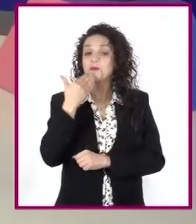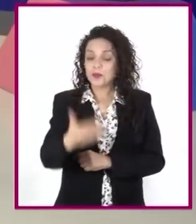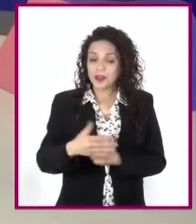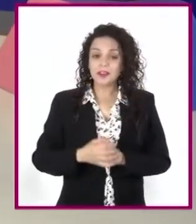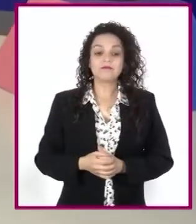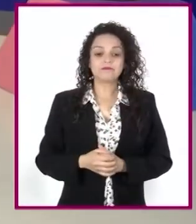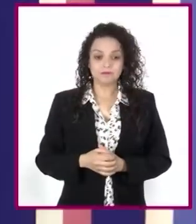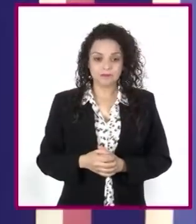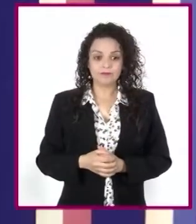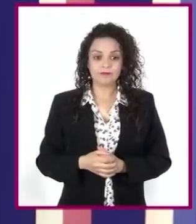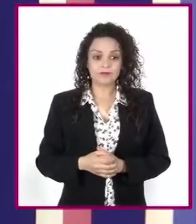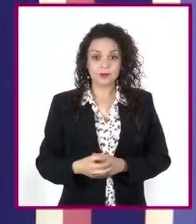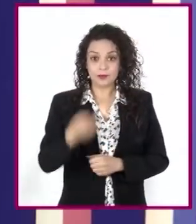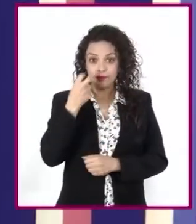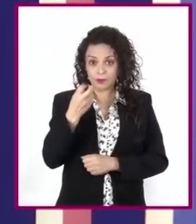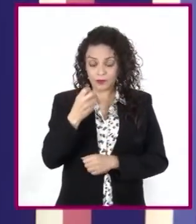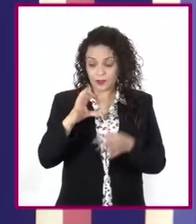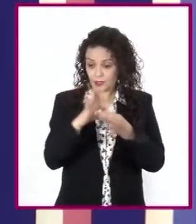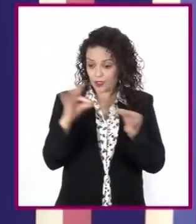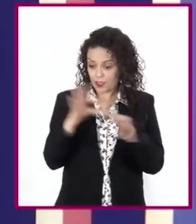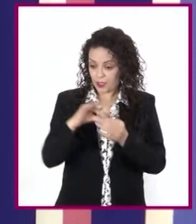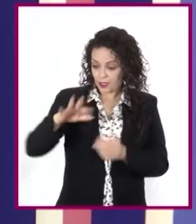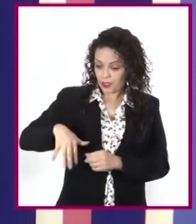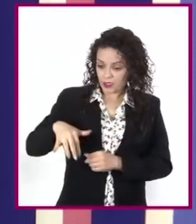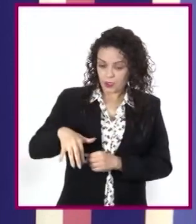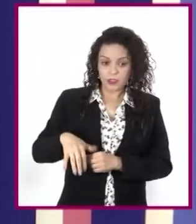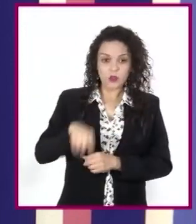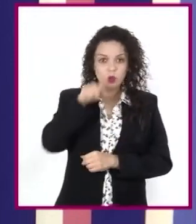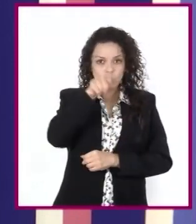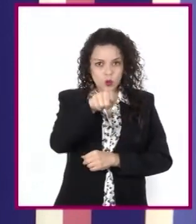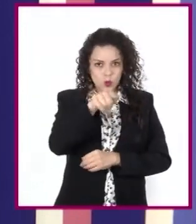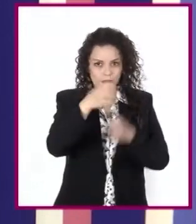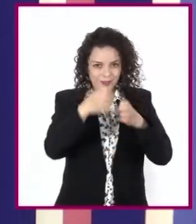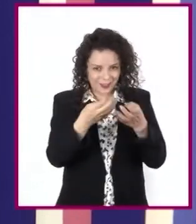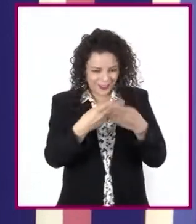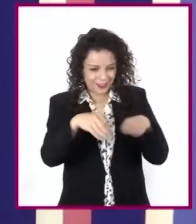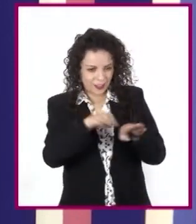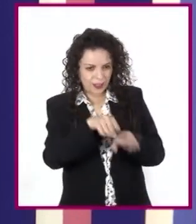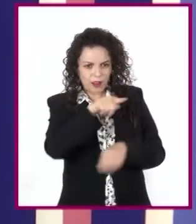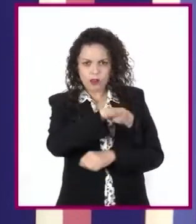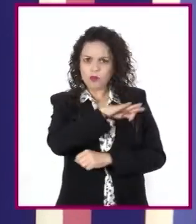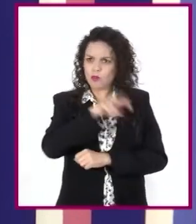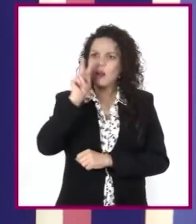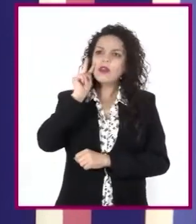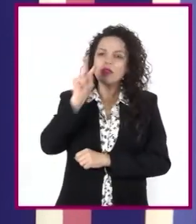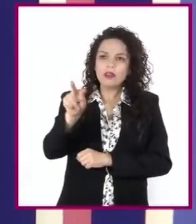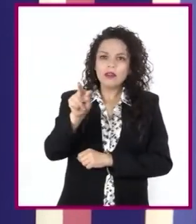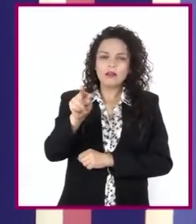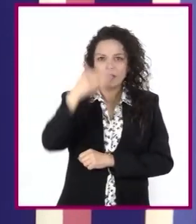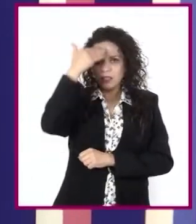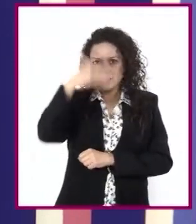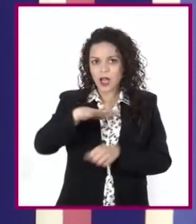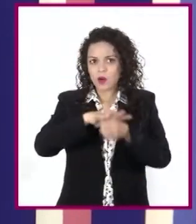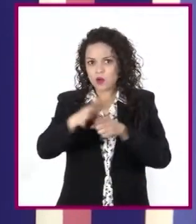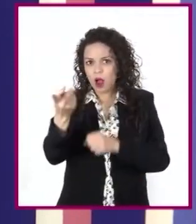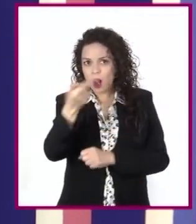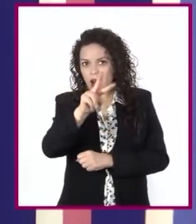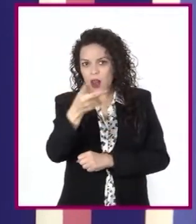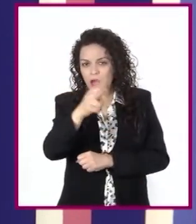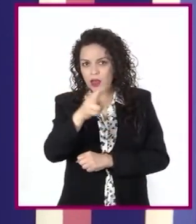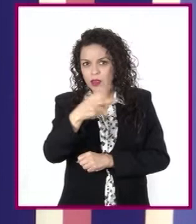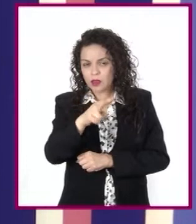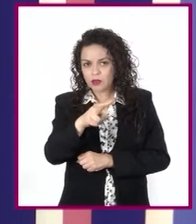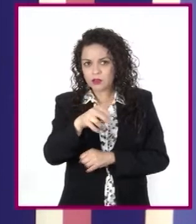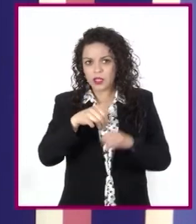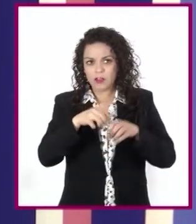Con los elementos que se acaban de mencionar, en casa, ¿podrían saber cuál fuente está dirigida a un público